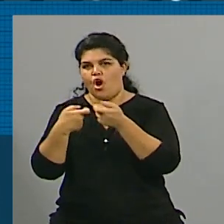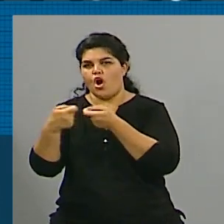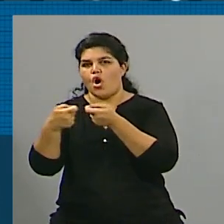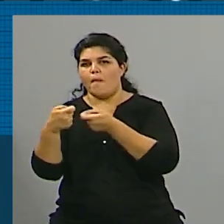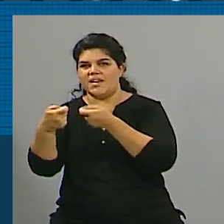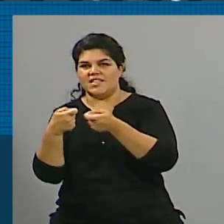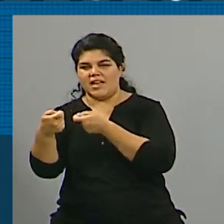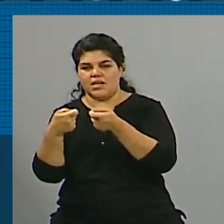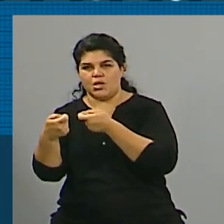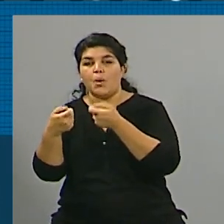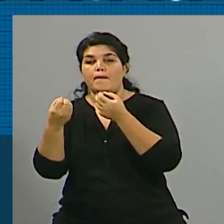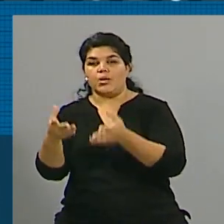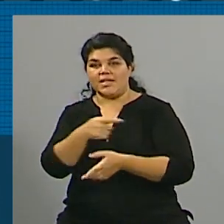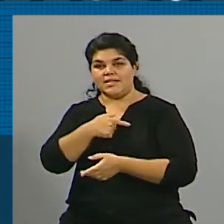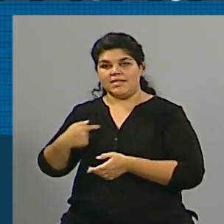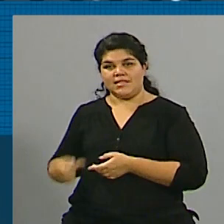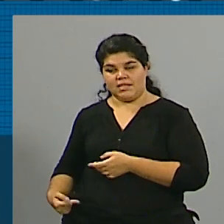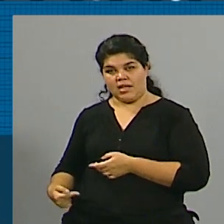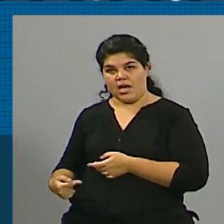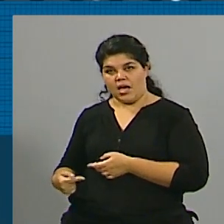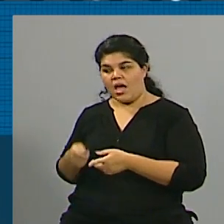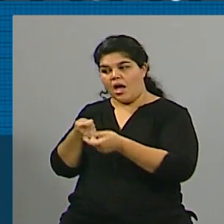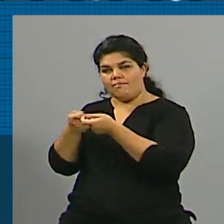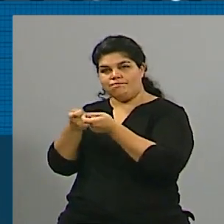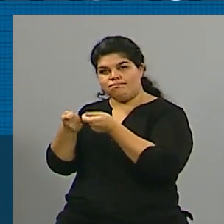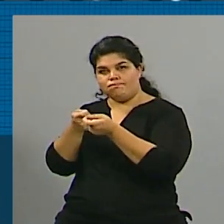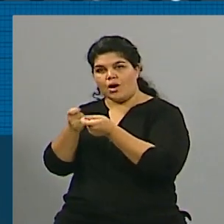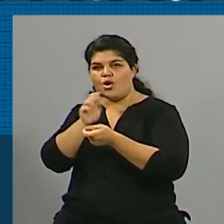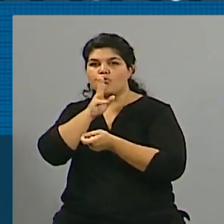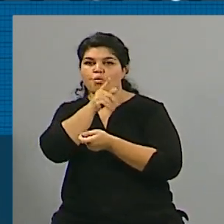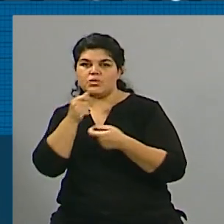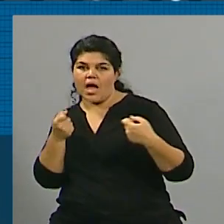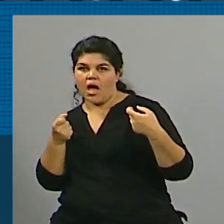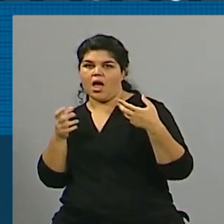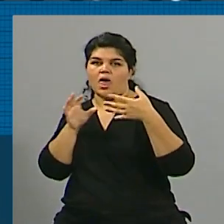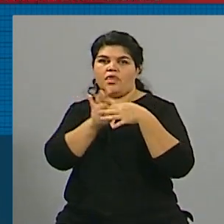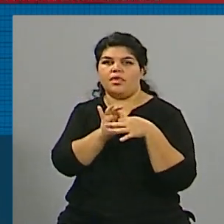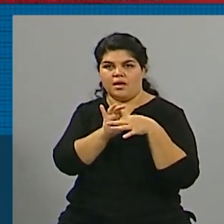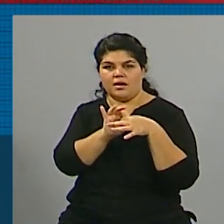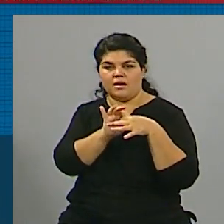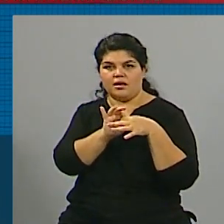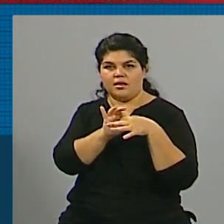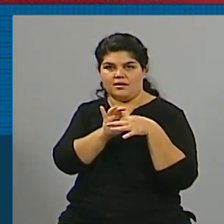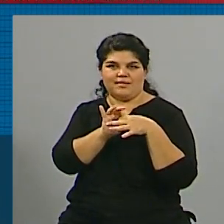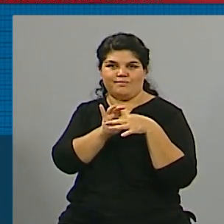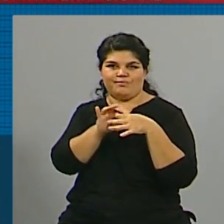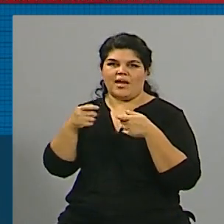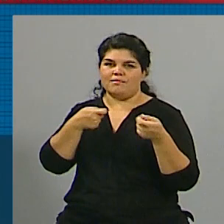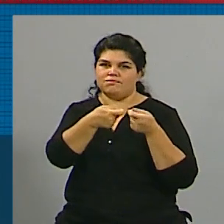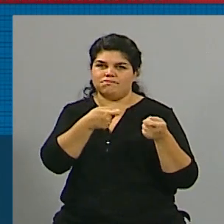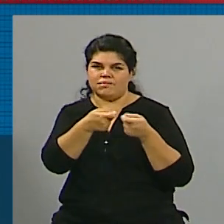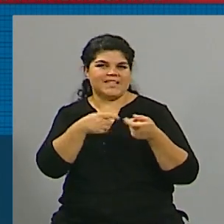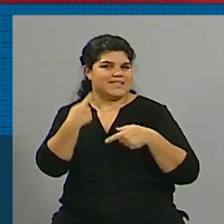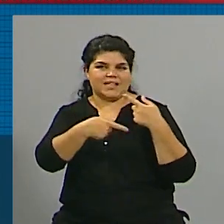los vínculos y las relaciones que tienen con Rusia. Si hay ganadores acá, hasta el momento en